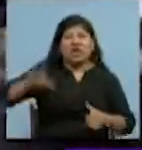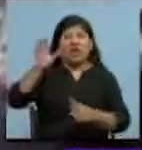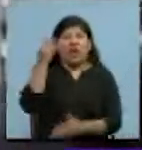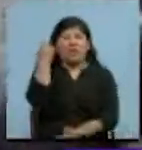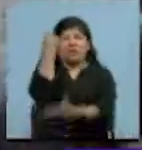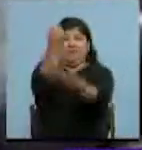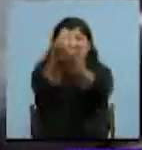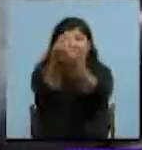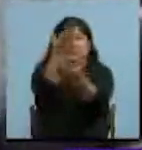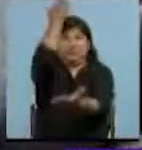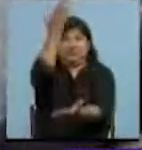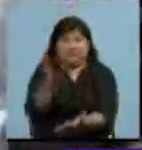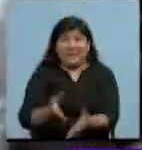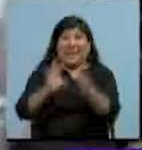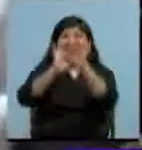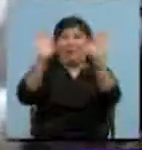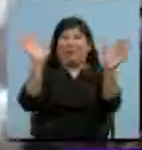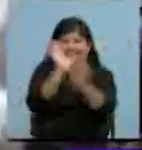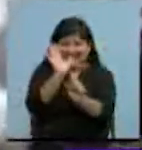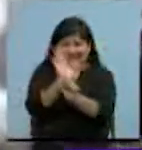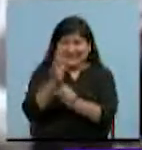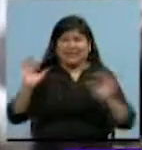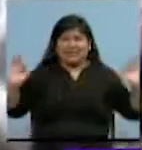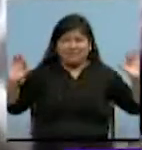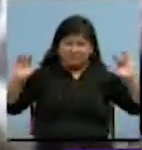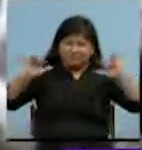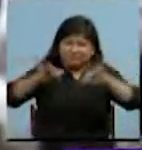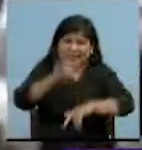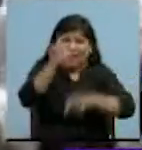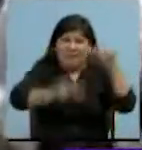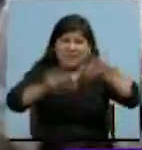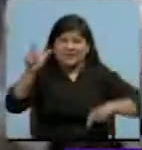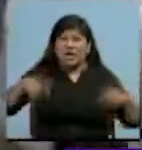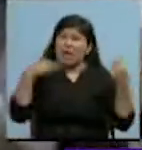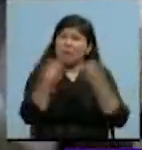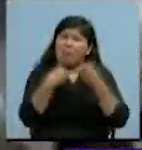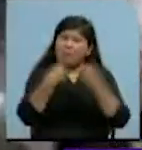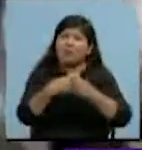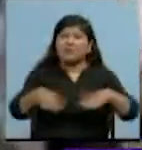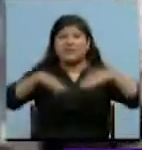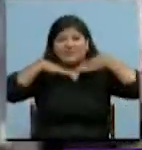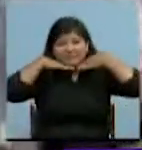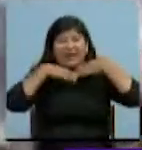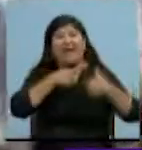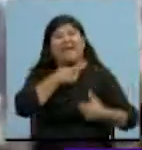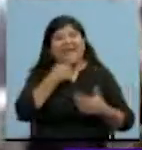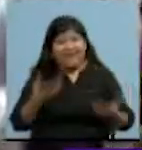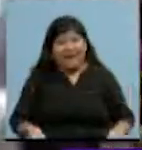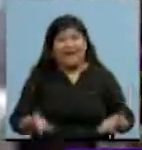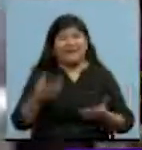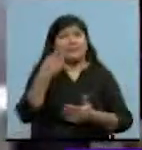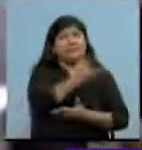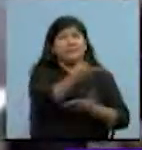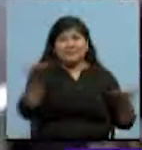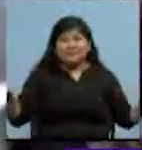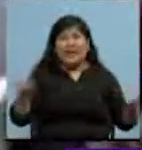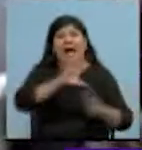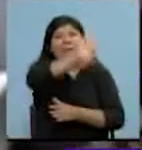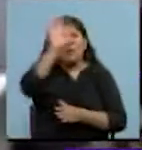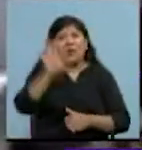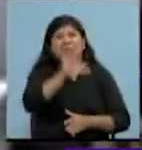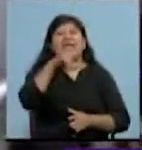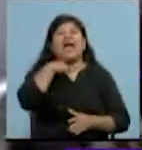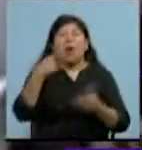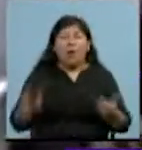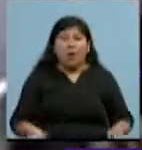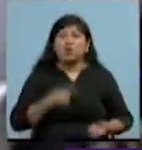de Argentina-Nigeria. Mucha gente se acercó acá a esta hermosa localidad con los cerros, con todos los paisajes hermosos que tiene la provincia de Jujuy. La verdad